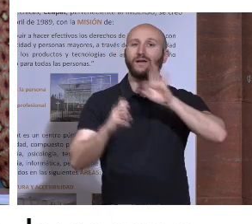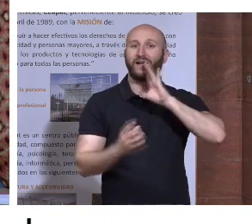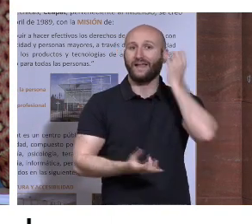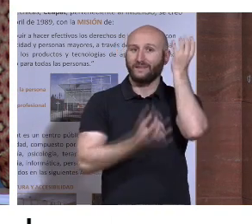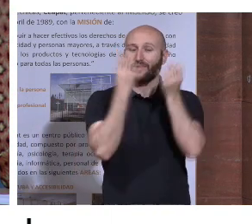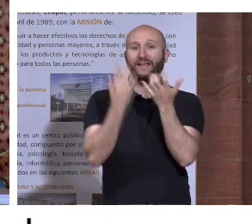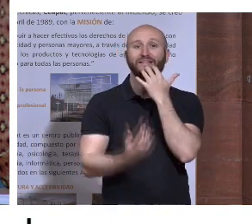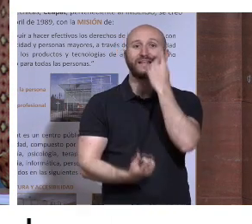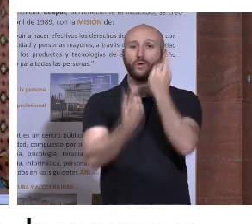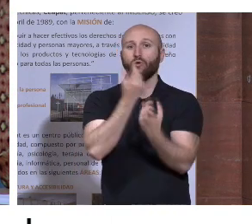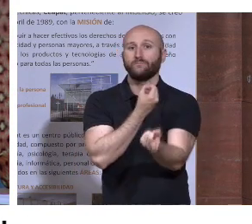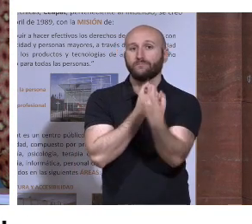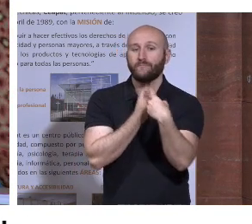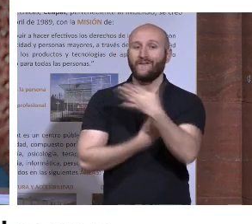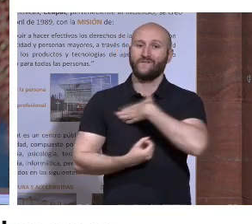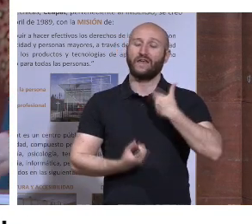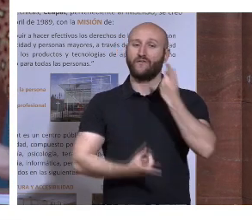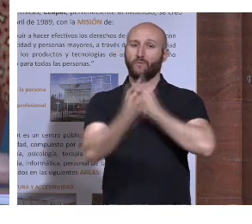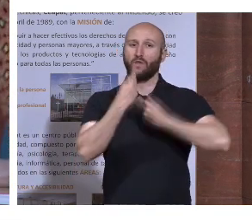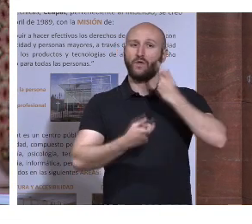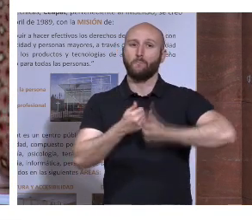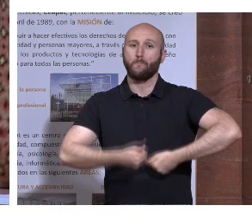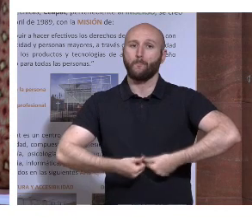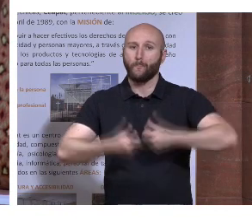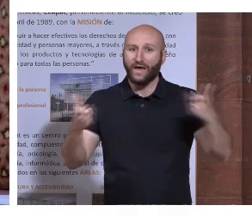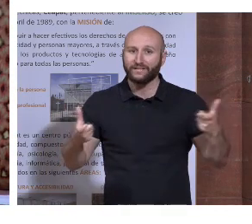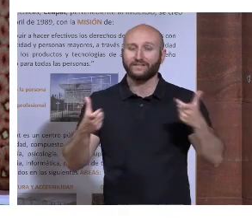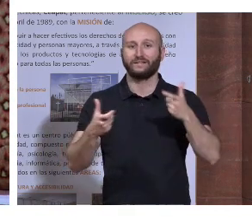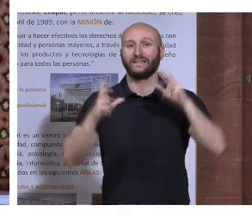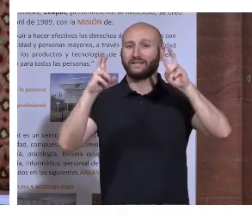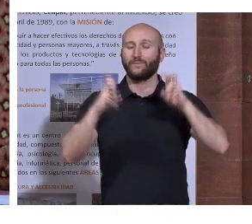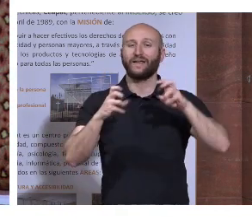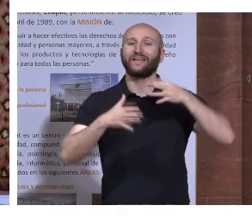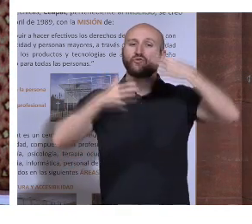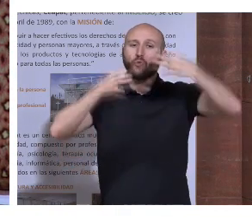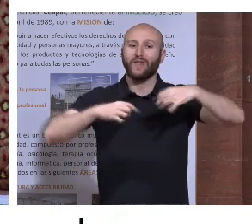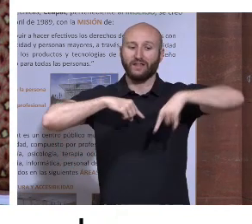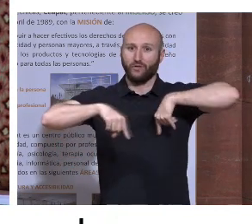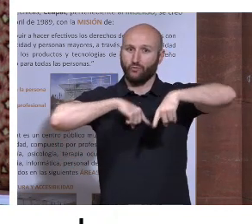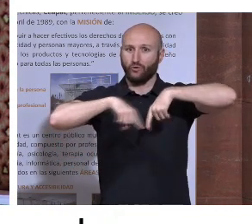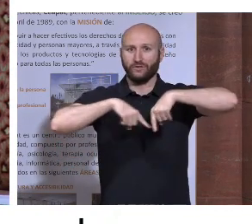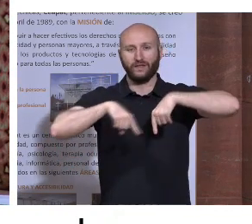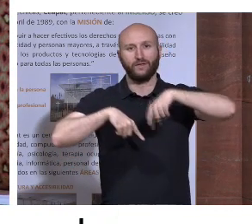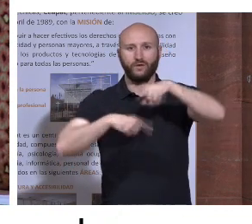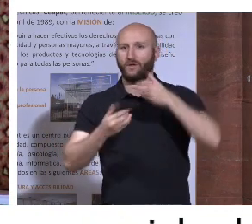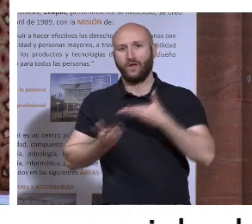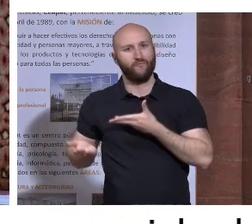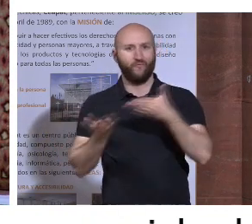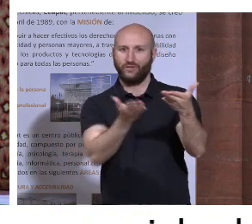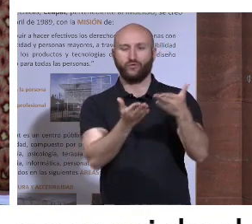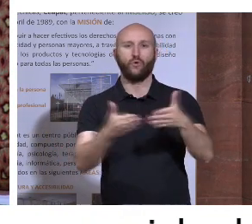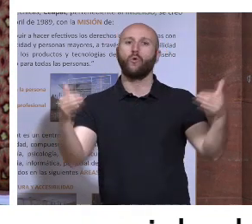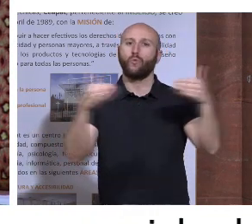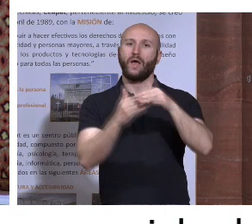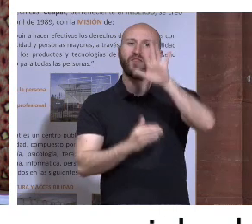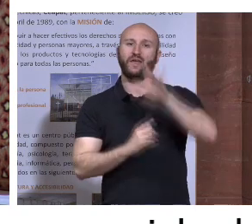está interesado en recibir más información sobre la seguridad en el transporte, estáis invitados el jueves 30 de